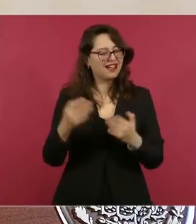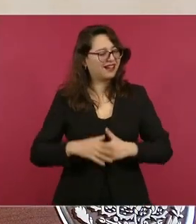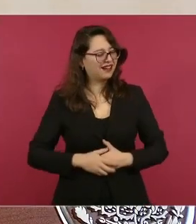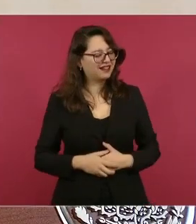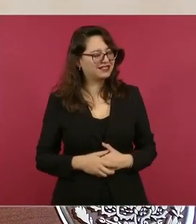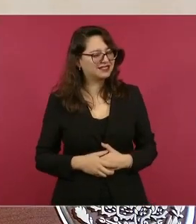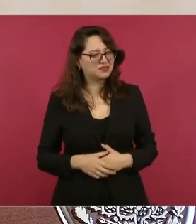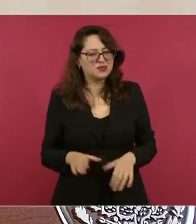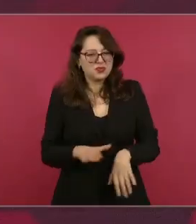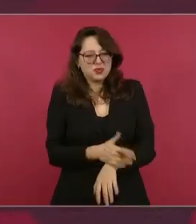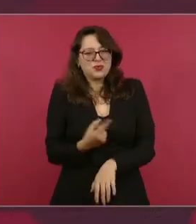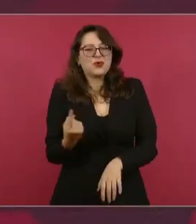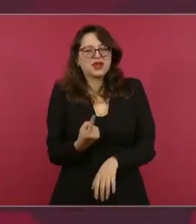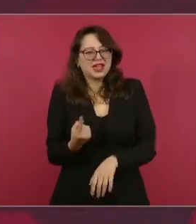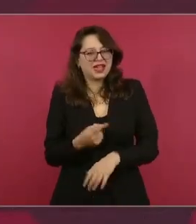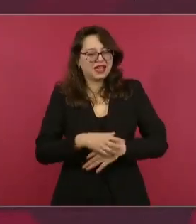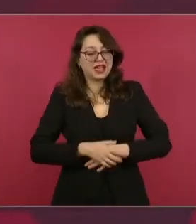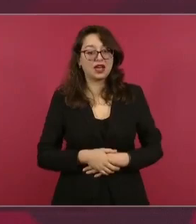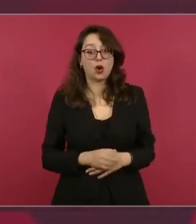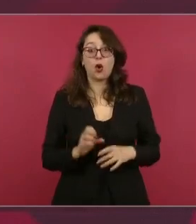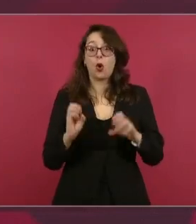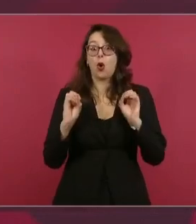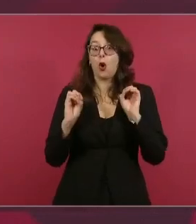O lo del Fonden,